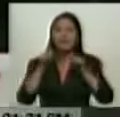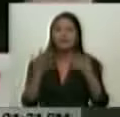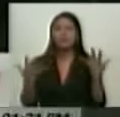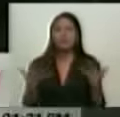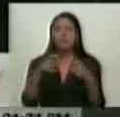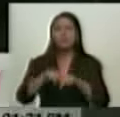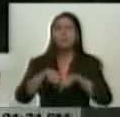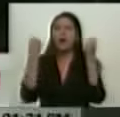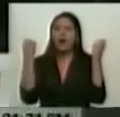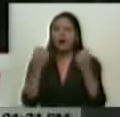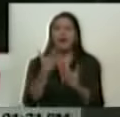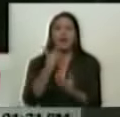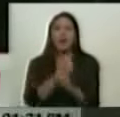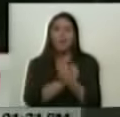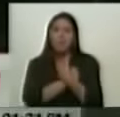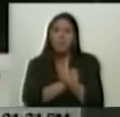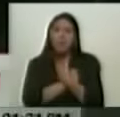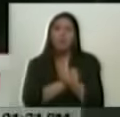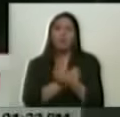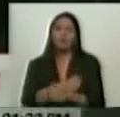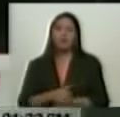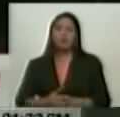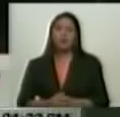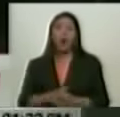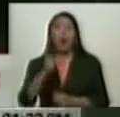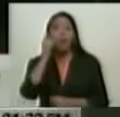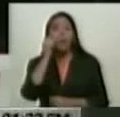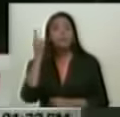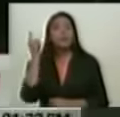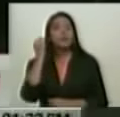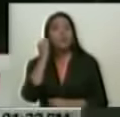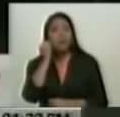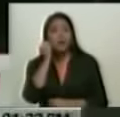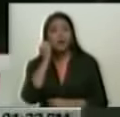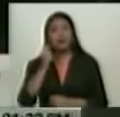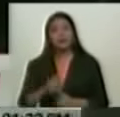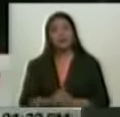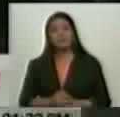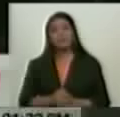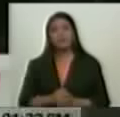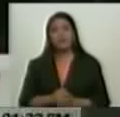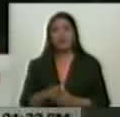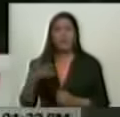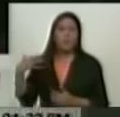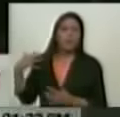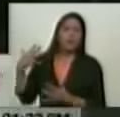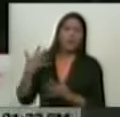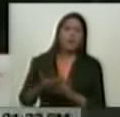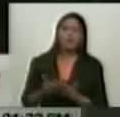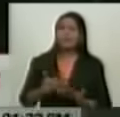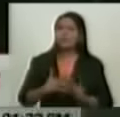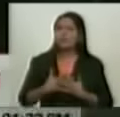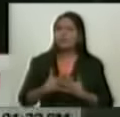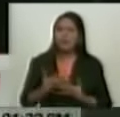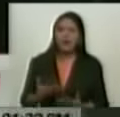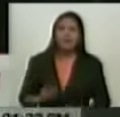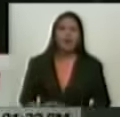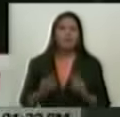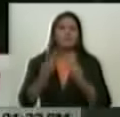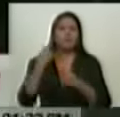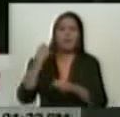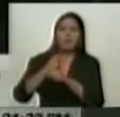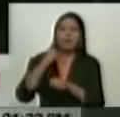dañar el amor de hombres y mujeres que por mucho tiempo dimos nuestra vida por el